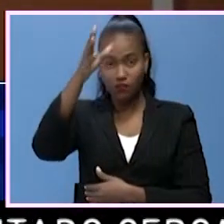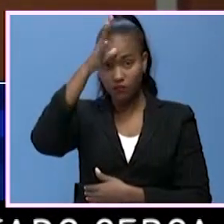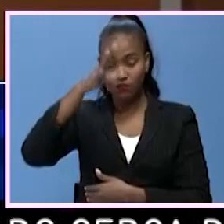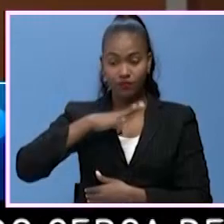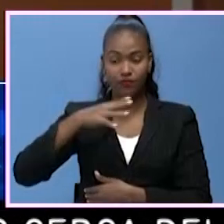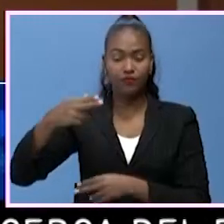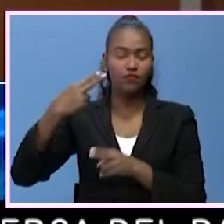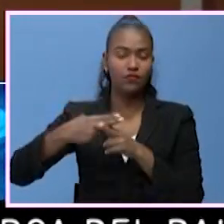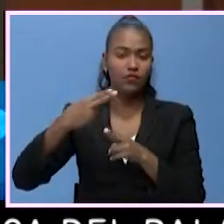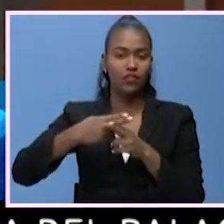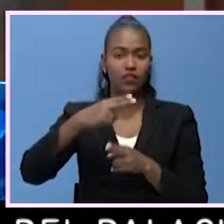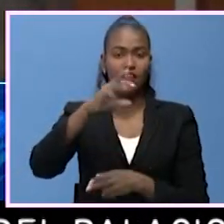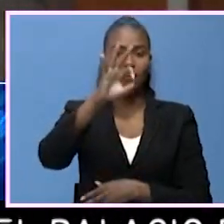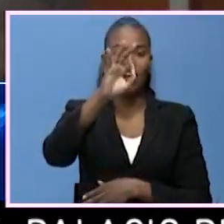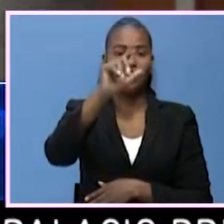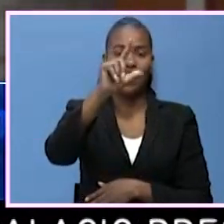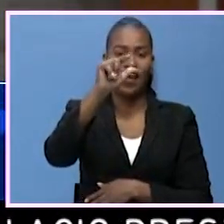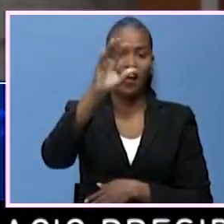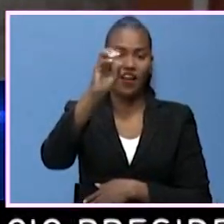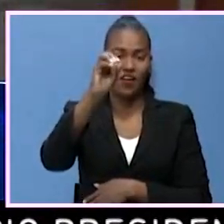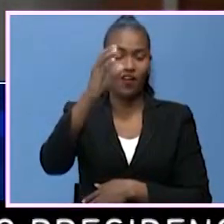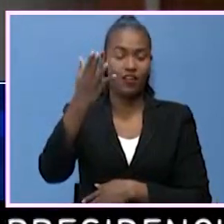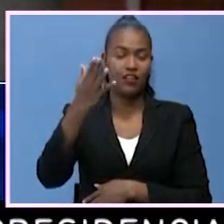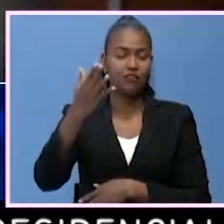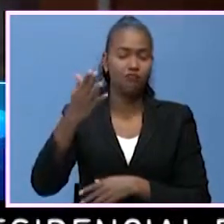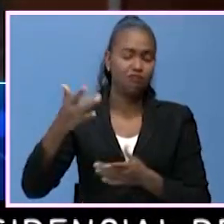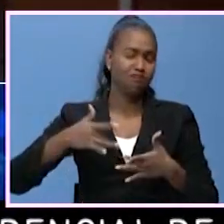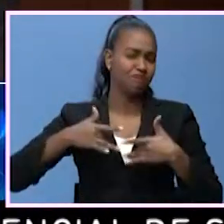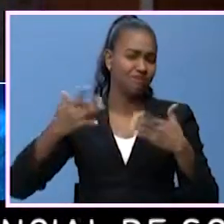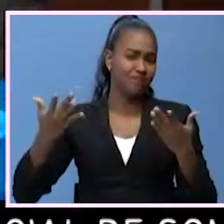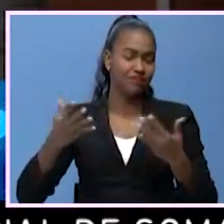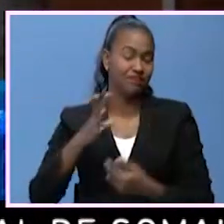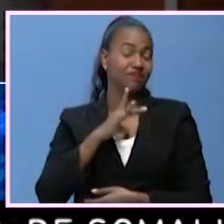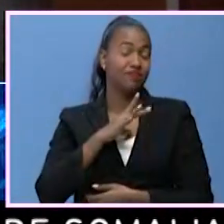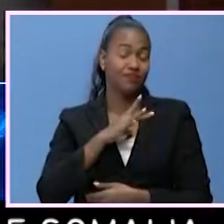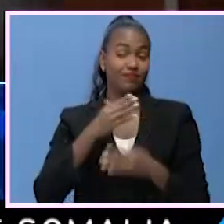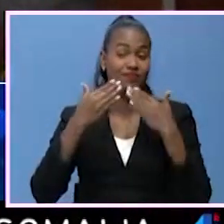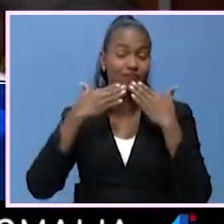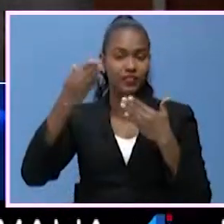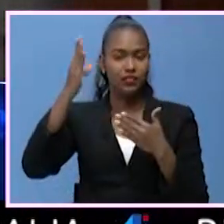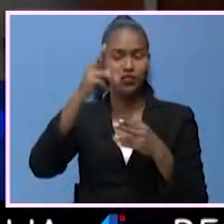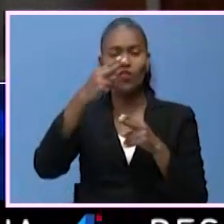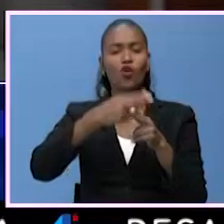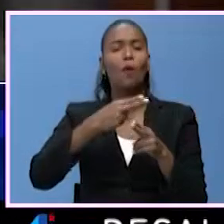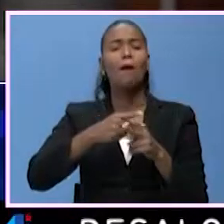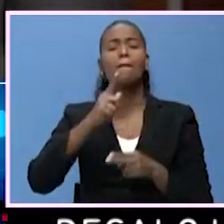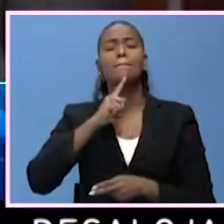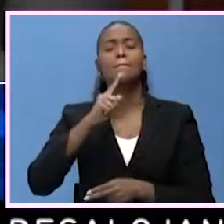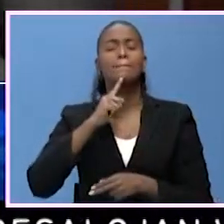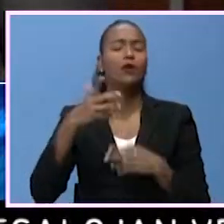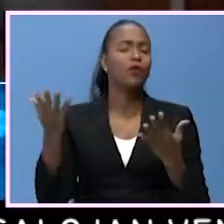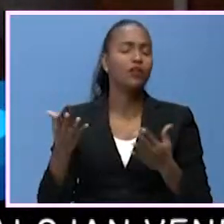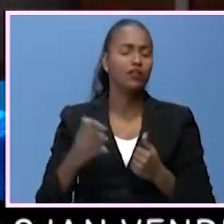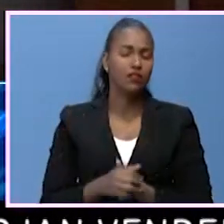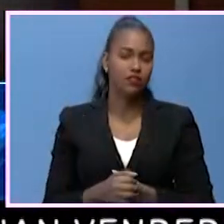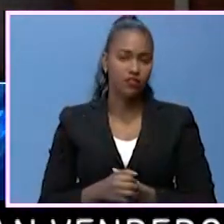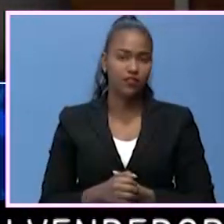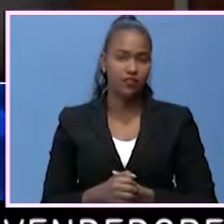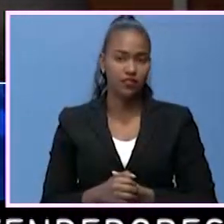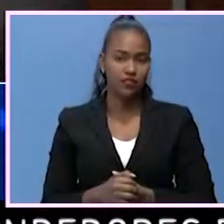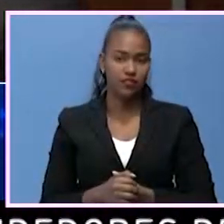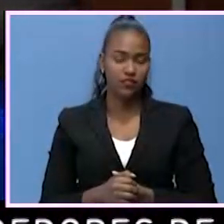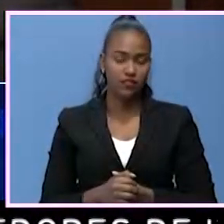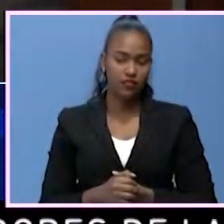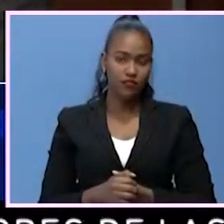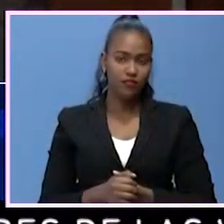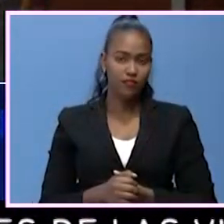joven llamado El Flaco. Flaco, ¿cómo te estás? Bien, bien, gracias a Dios. ¿Cuál es el nombre tuyo, aparte del apodo? Abel